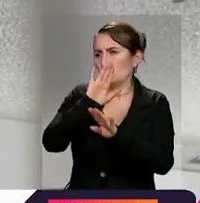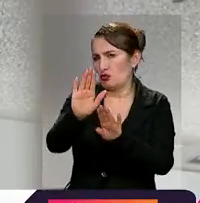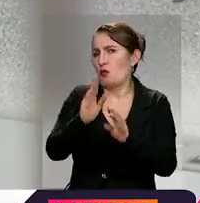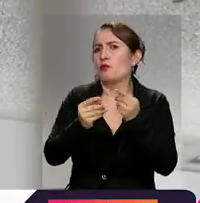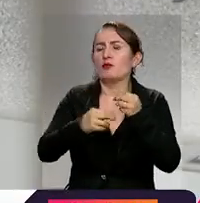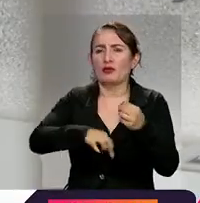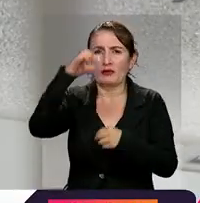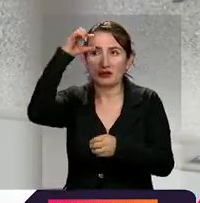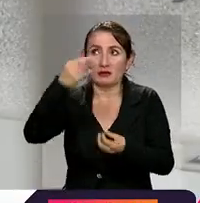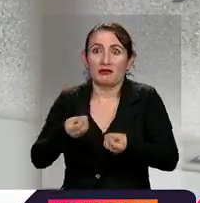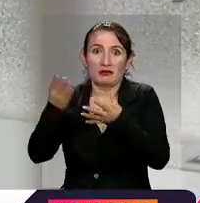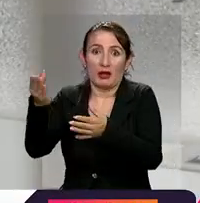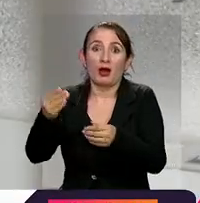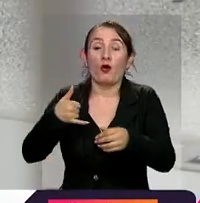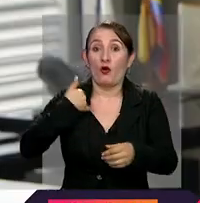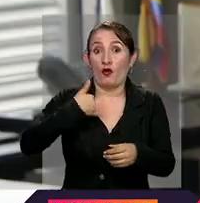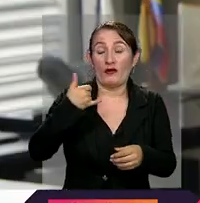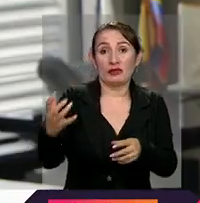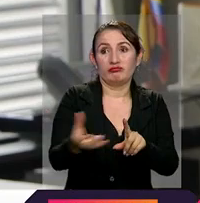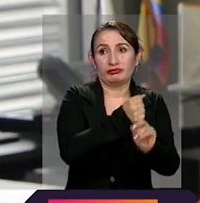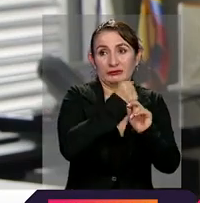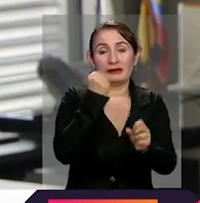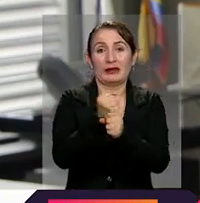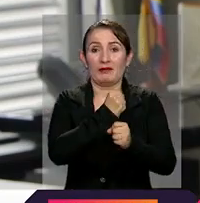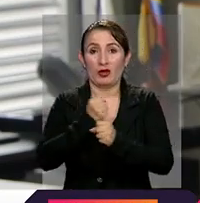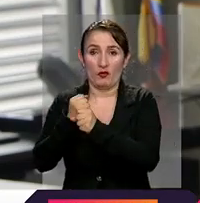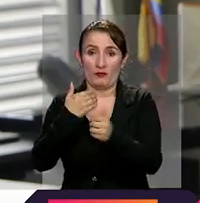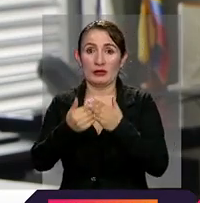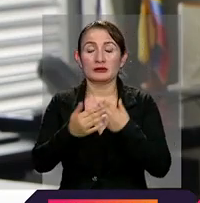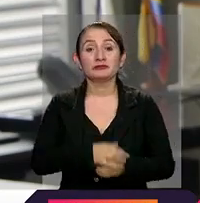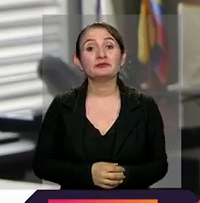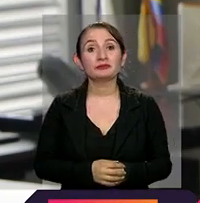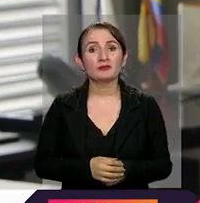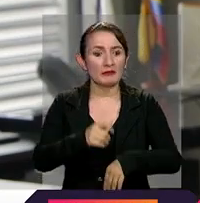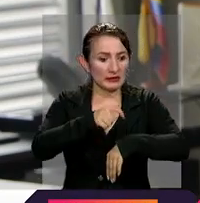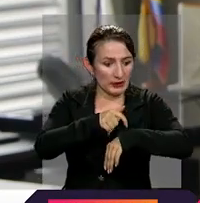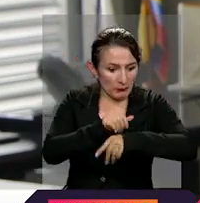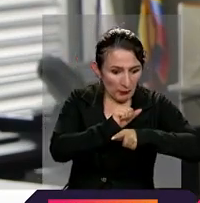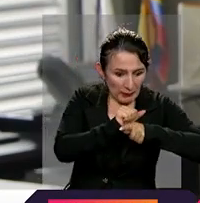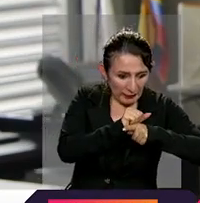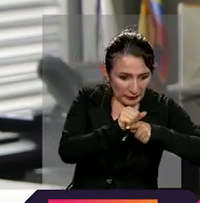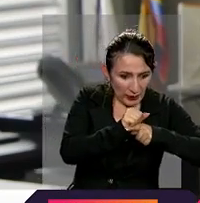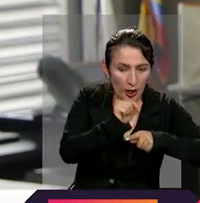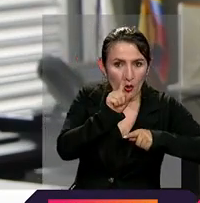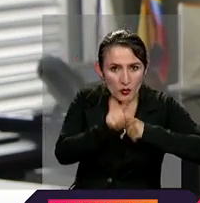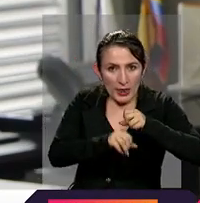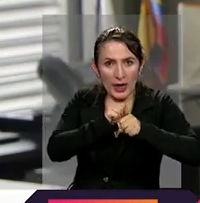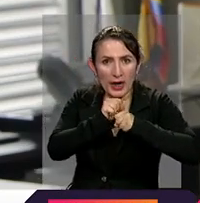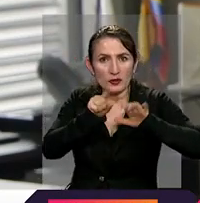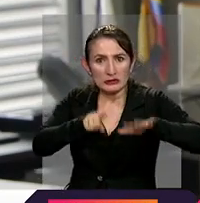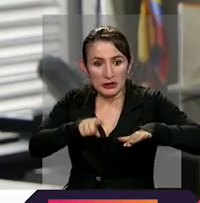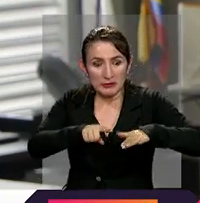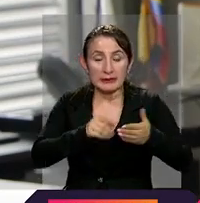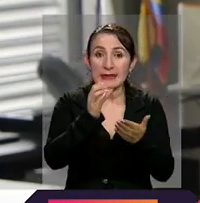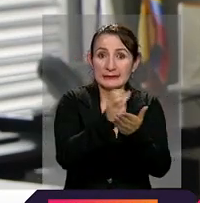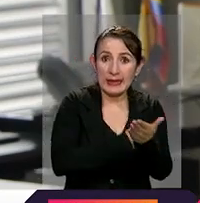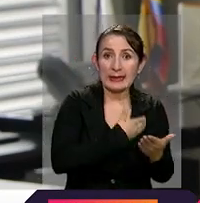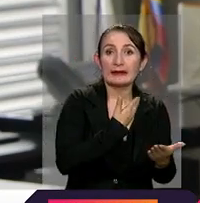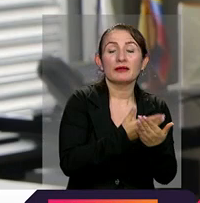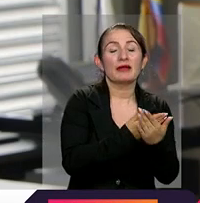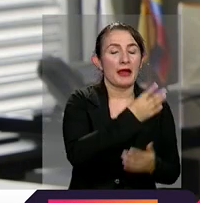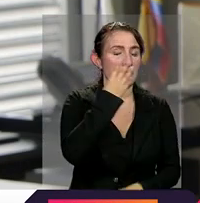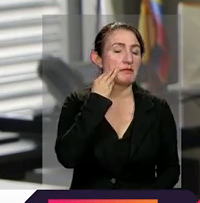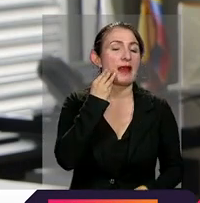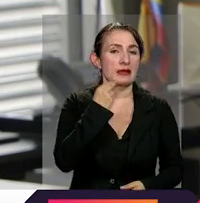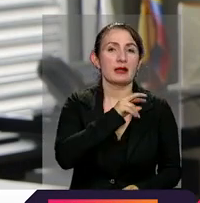la generación de empleo entre los jóvenes. Este tiempo de trabajo, estas prácticas, deben ser certificadas como